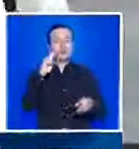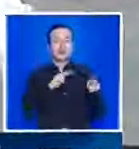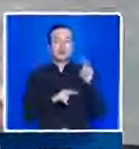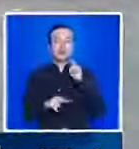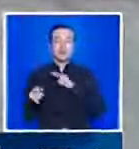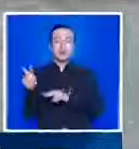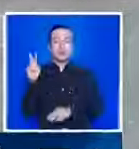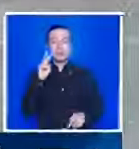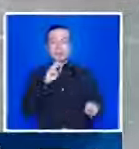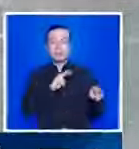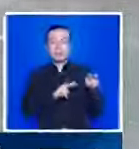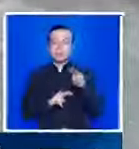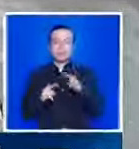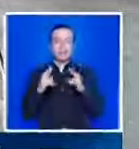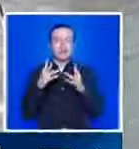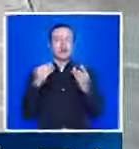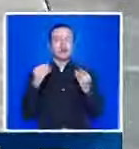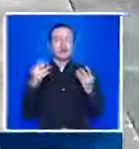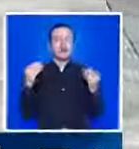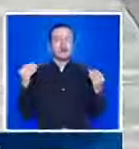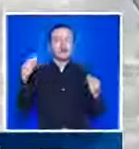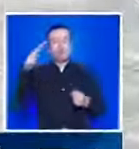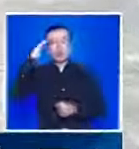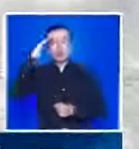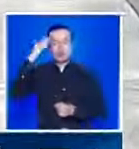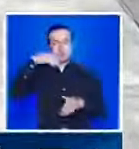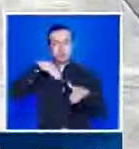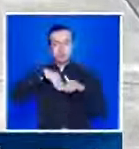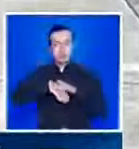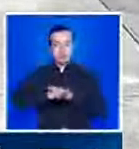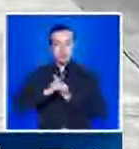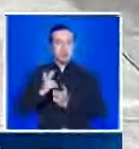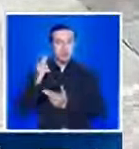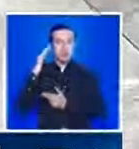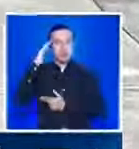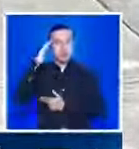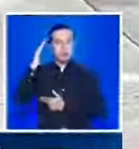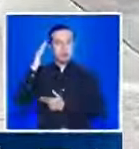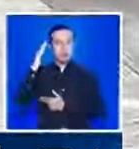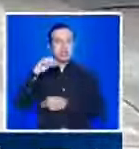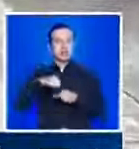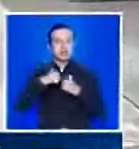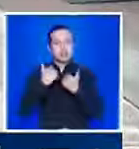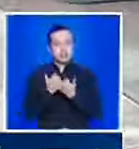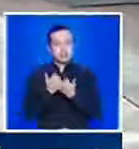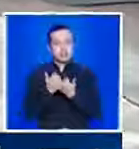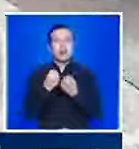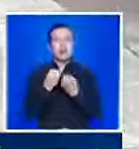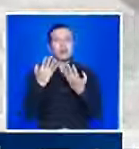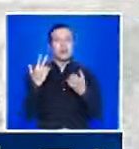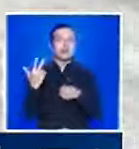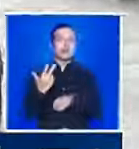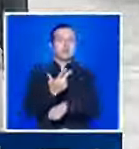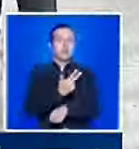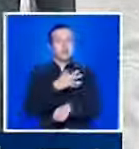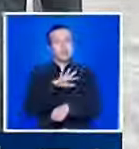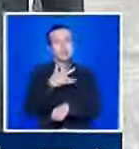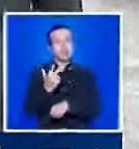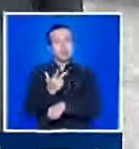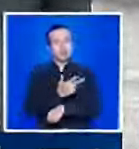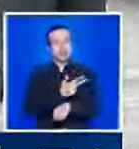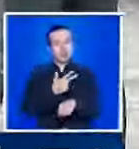este lado, ya ingresó gran cantidad de policías, está la escolta legislativa también. Se prevé que sean 3 horas que tomen